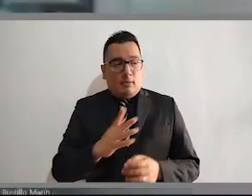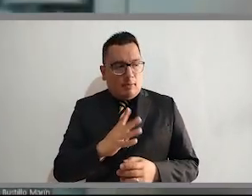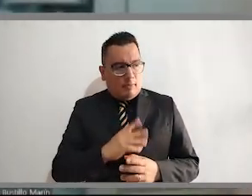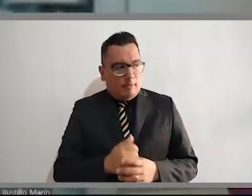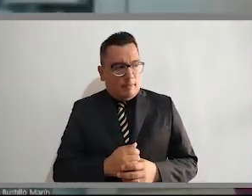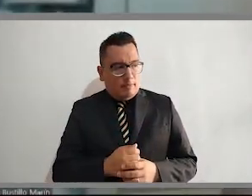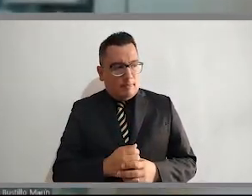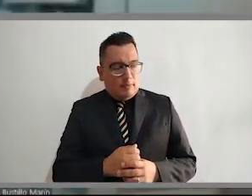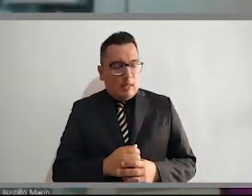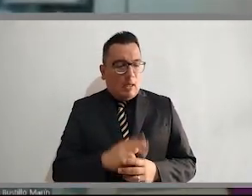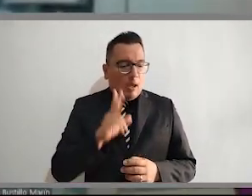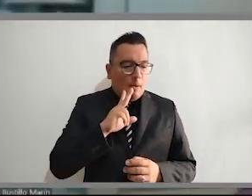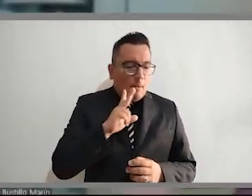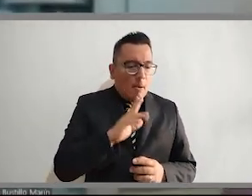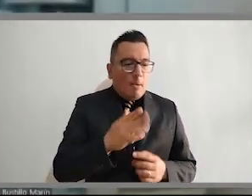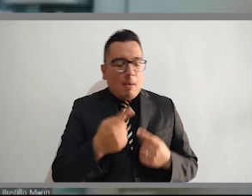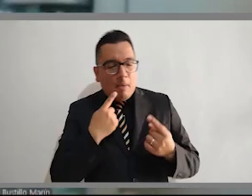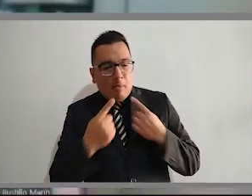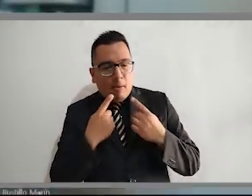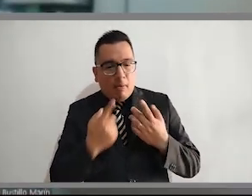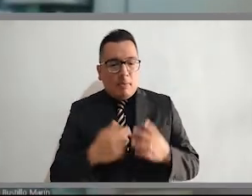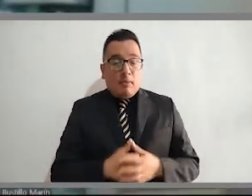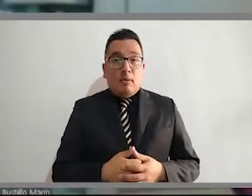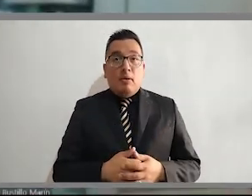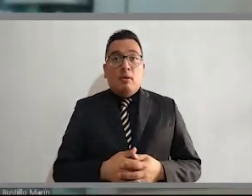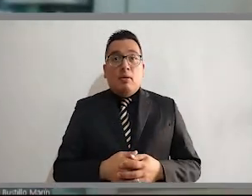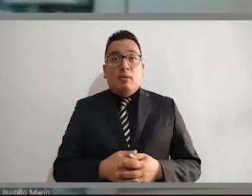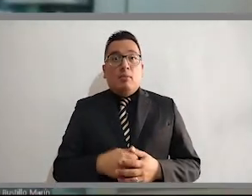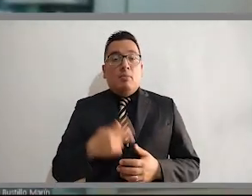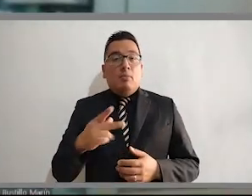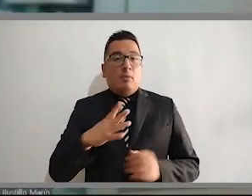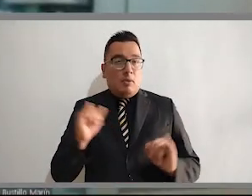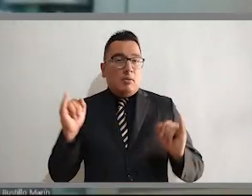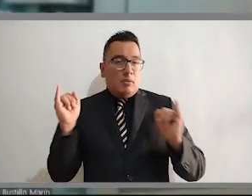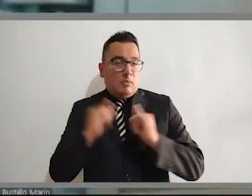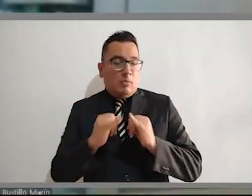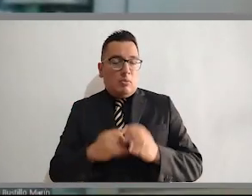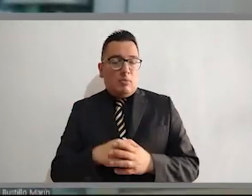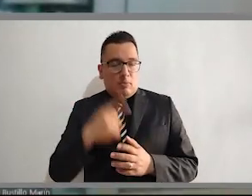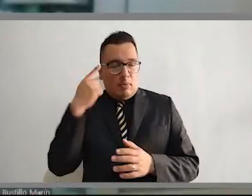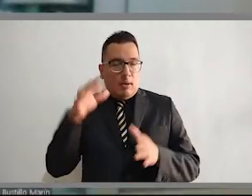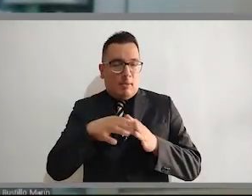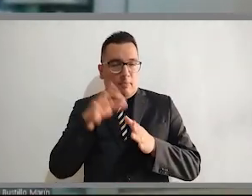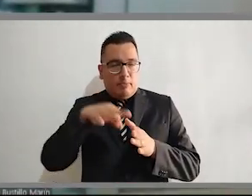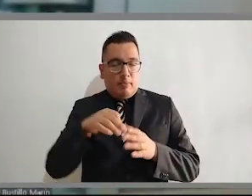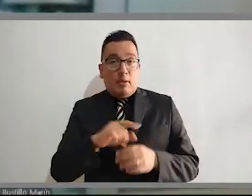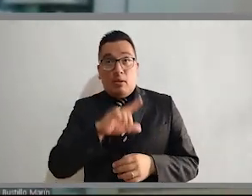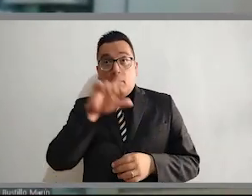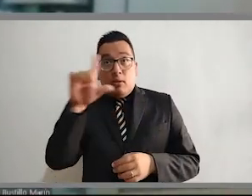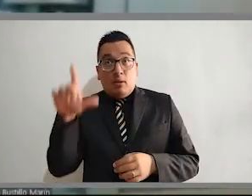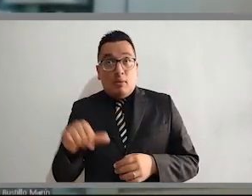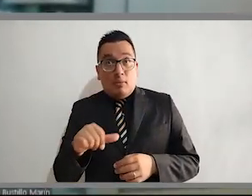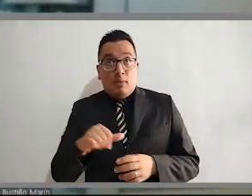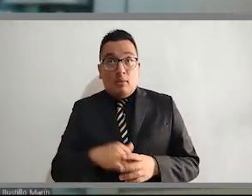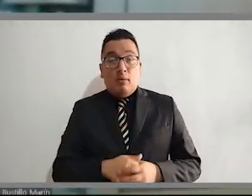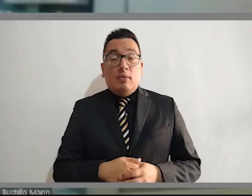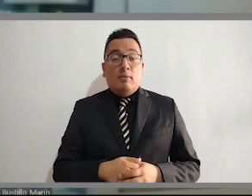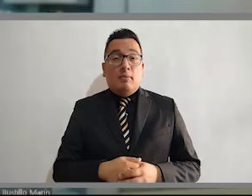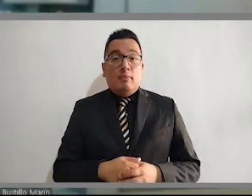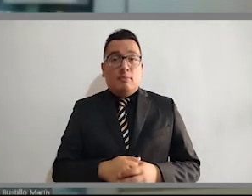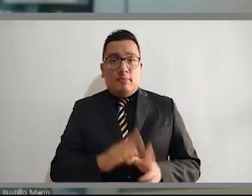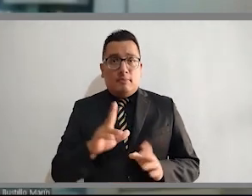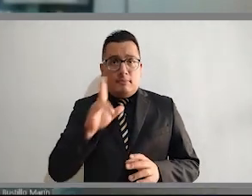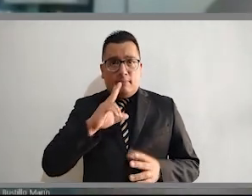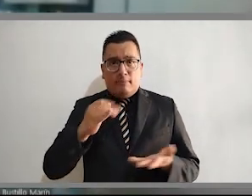decir, todo se allegan de todas las pruebas, las diligencias, todo lo realizan los institutos electorales. Y la segunda parte,